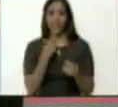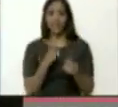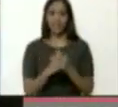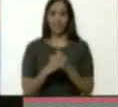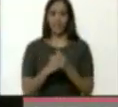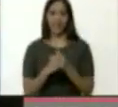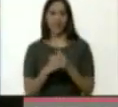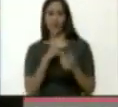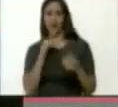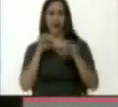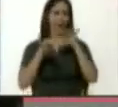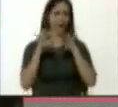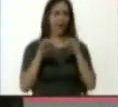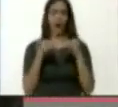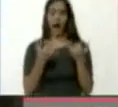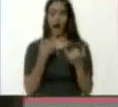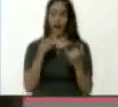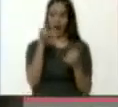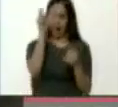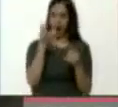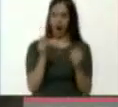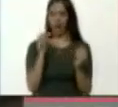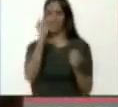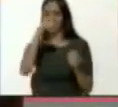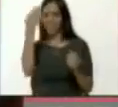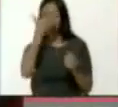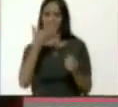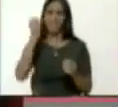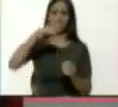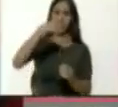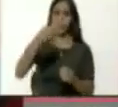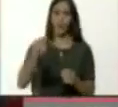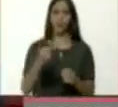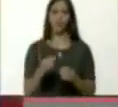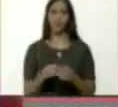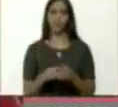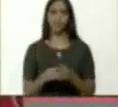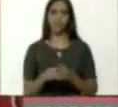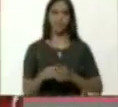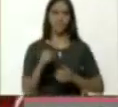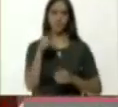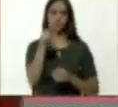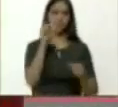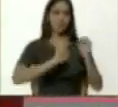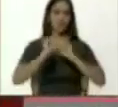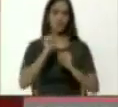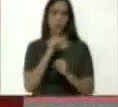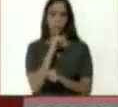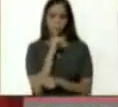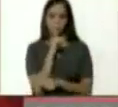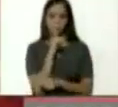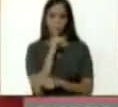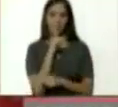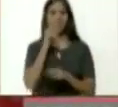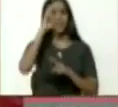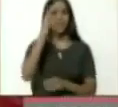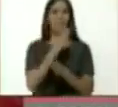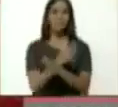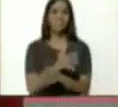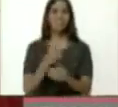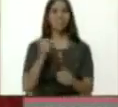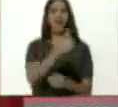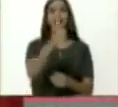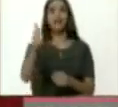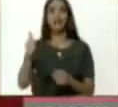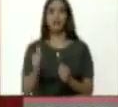homofóbico, ¿qué tal? Ahora te lo dijo el Charlie Mata este, que si eres o no eres y no te defiendes, no has dicho respetando nada. Respetando la sexualidad de cada ese quien. Ese es tu problema,